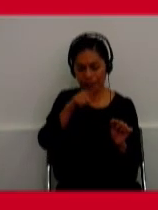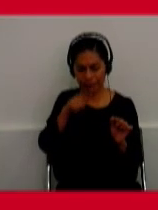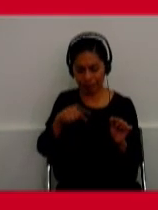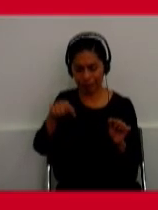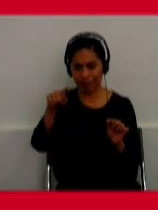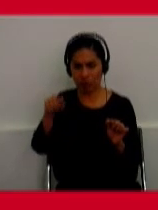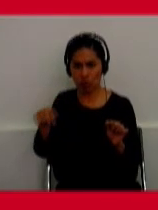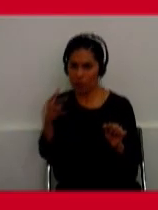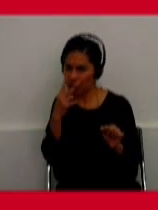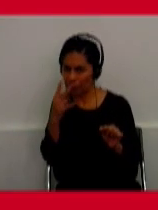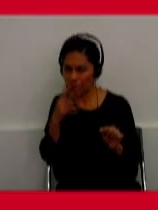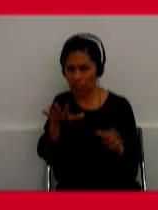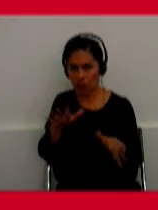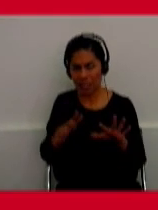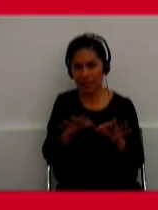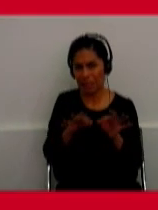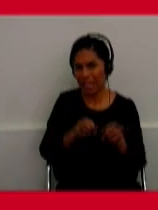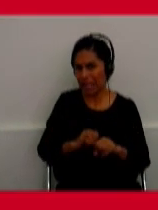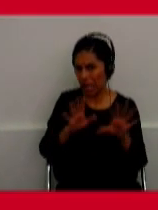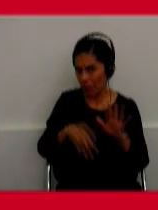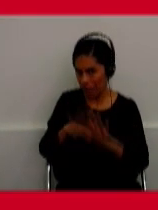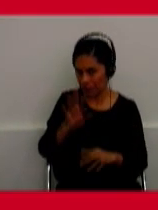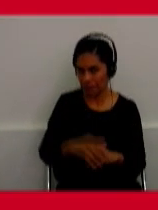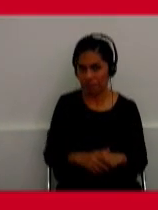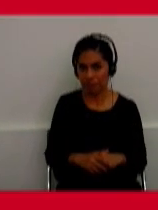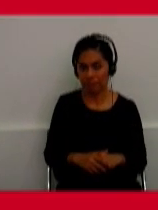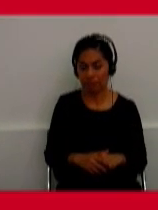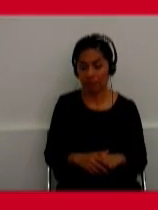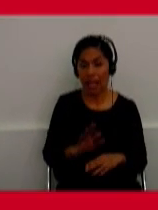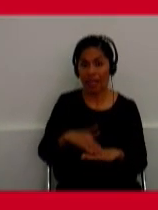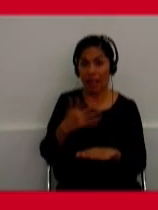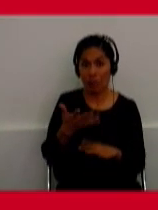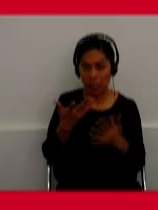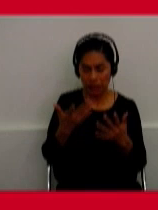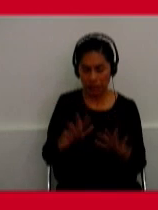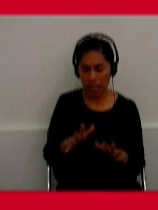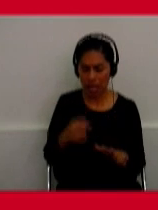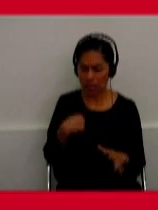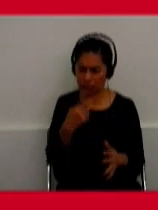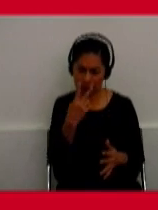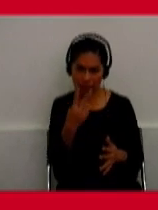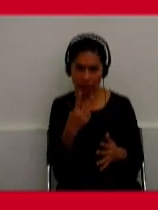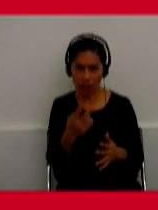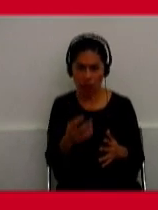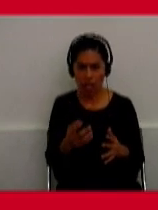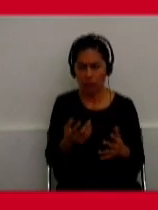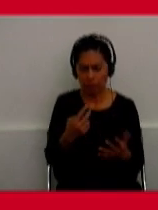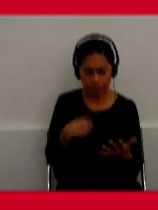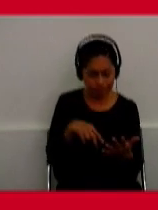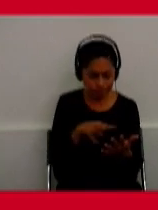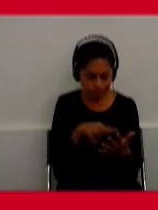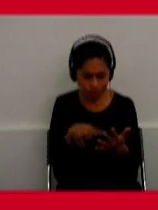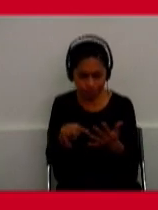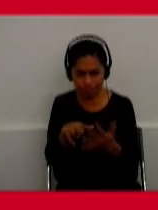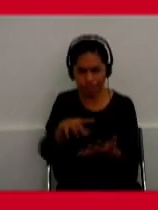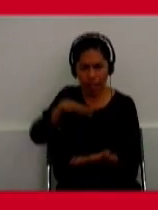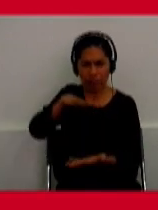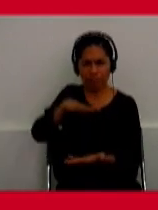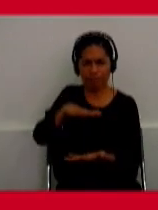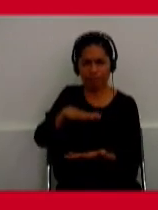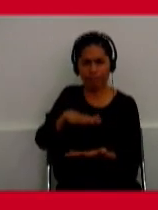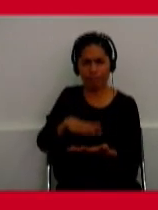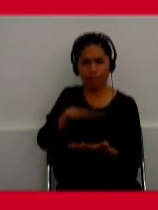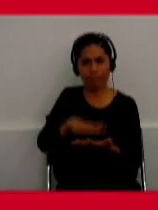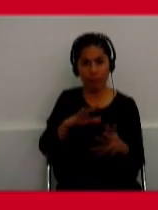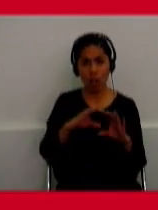que te muestra estos parámetros. Después viene la parte de ensayos de filtración para definir los equipos de filtrado. En